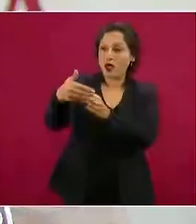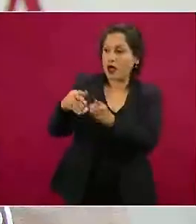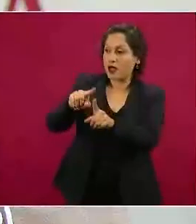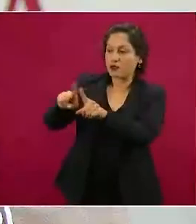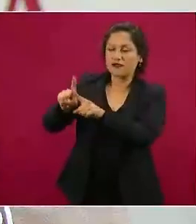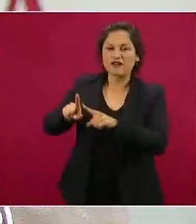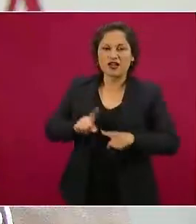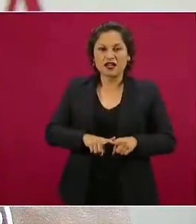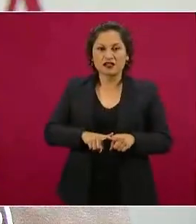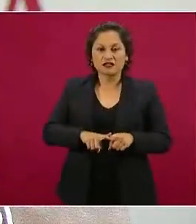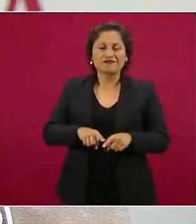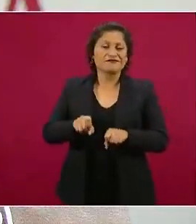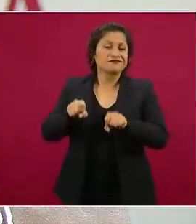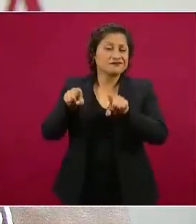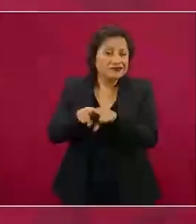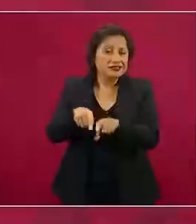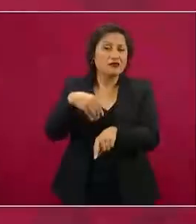Mucha corrupción.